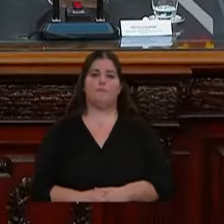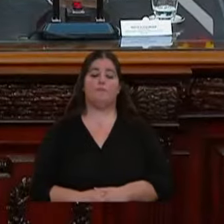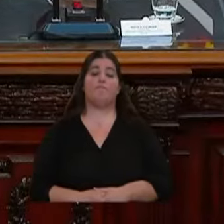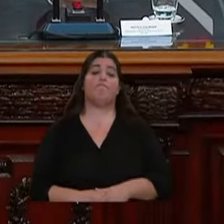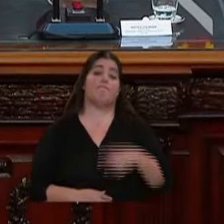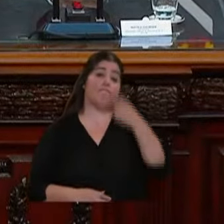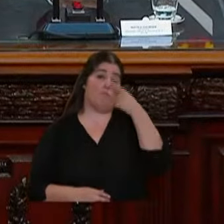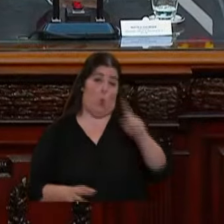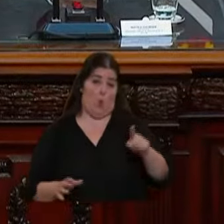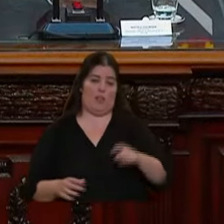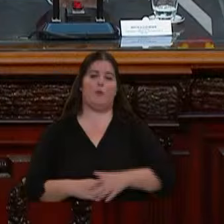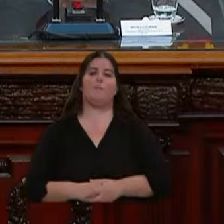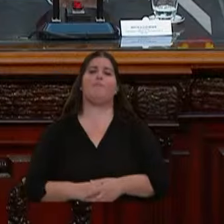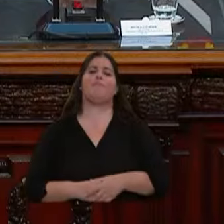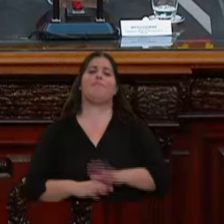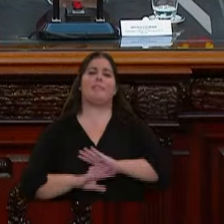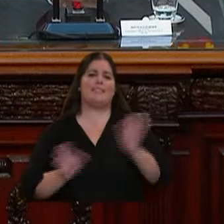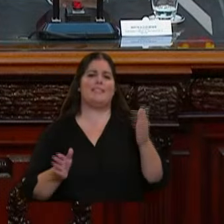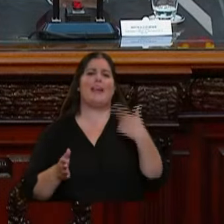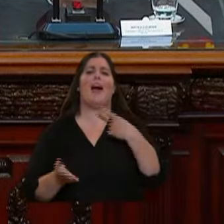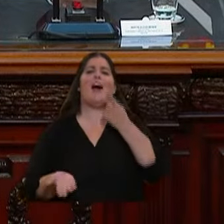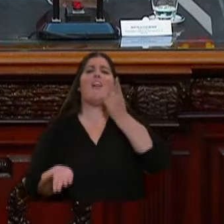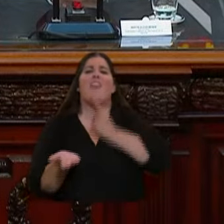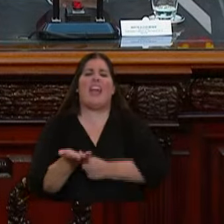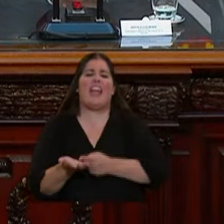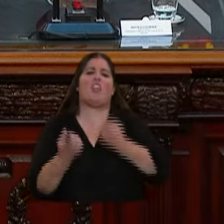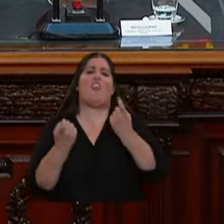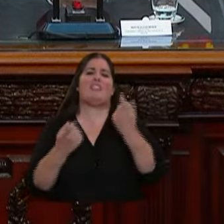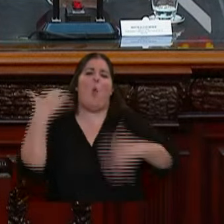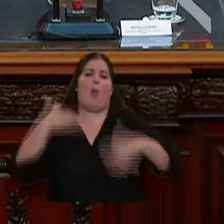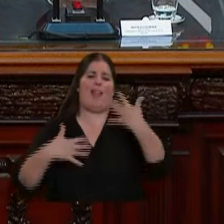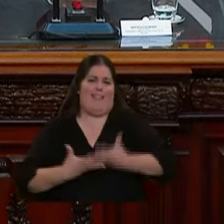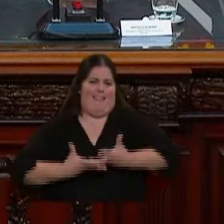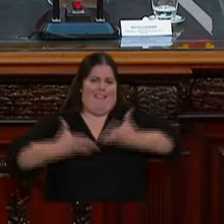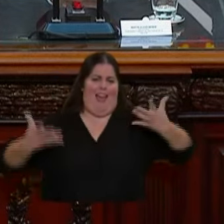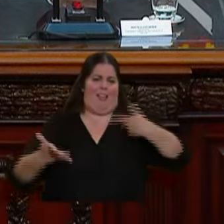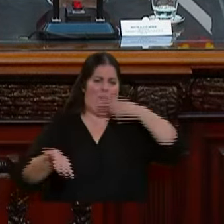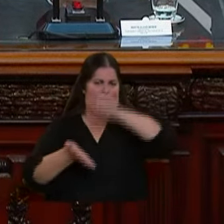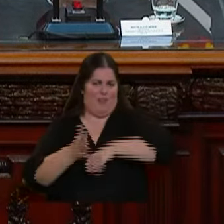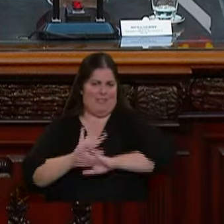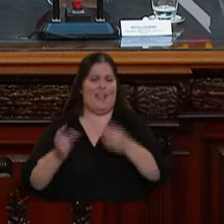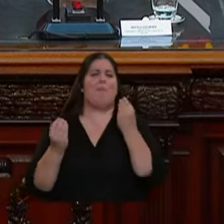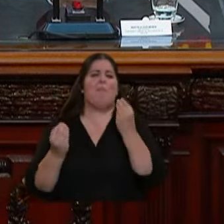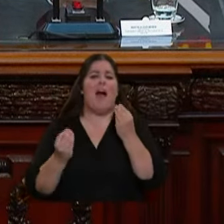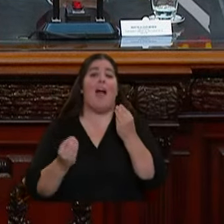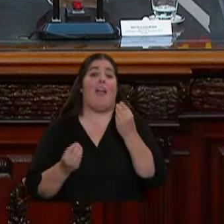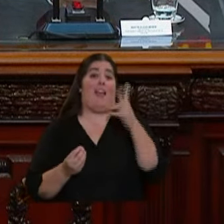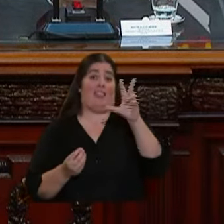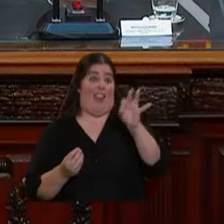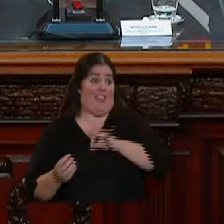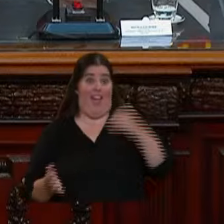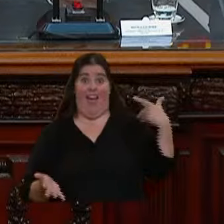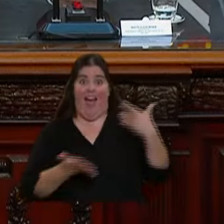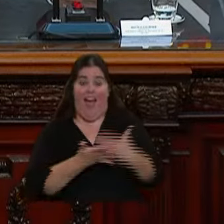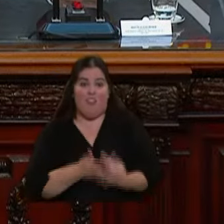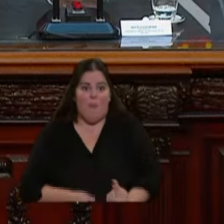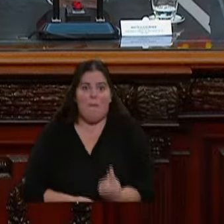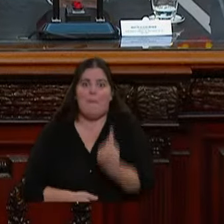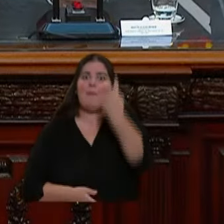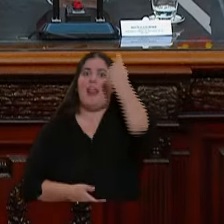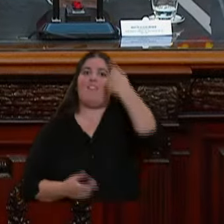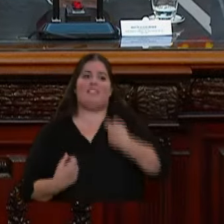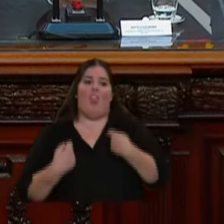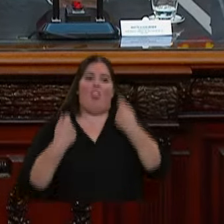Por último, firmamos también un mega decreto de necesidad y urgencia para, por primera vez en 3 décadas, devolverle la libertad